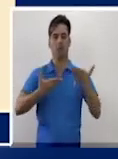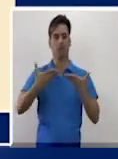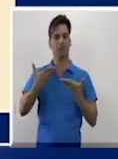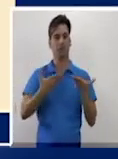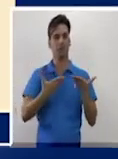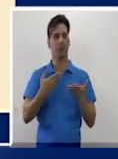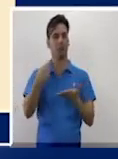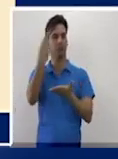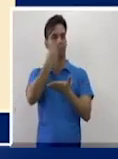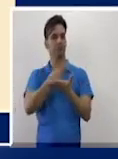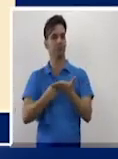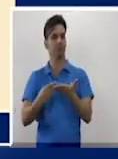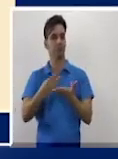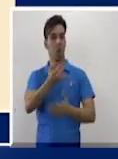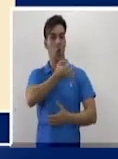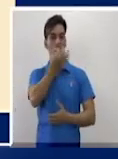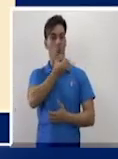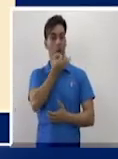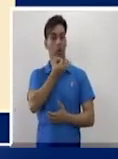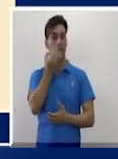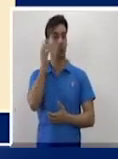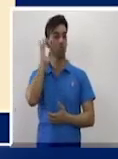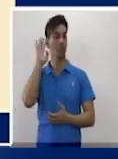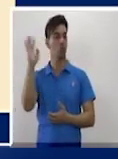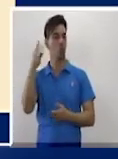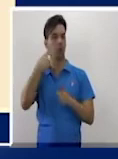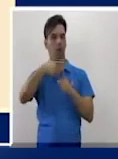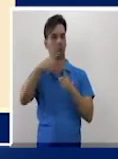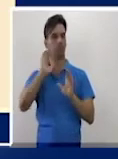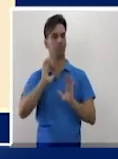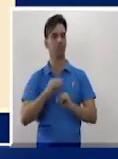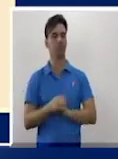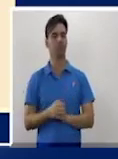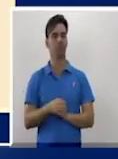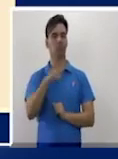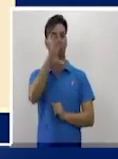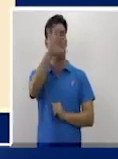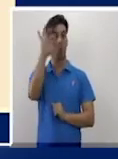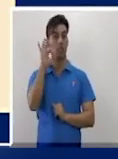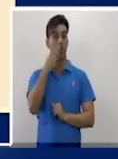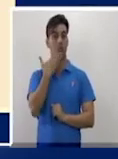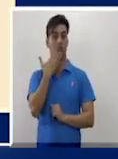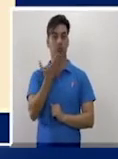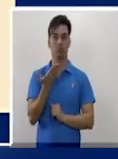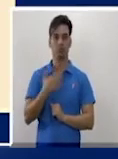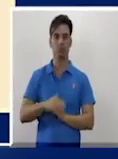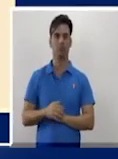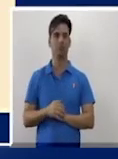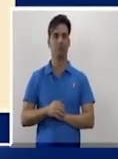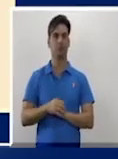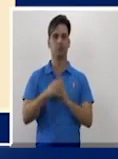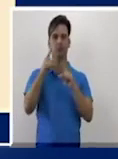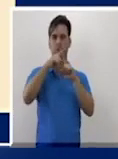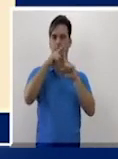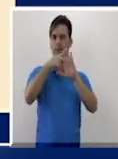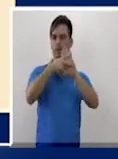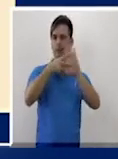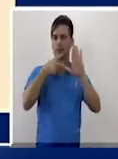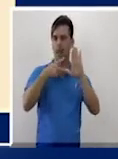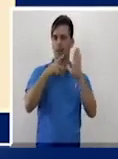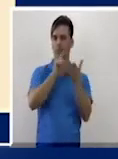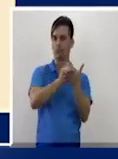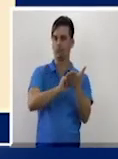cuento, pintura, música y escultura. ¿Cuáles son los temas? Léelo ahí despacito. Mira